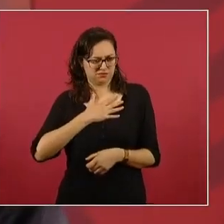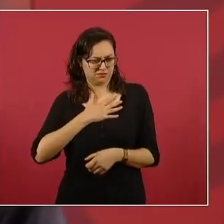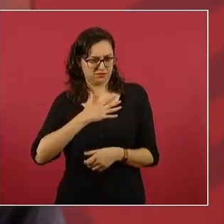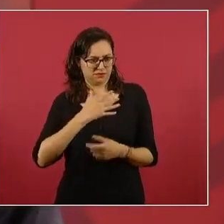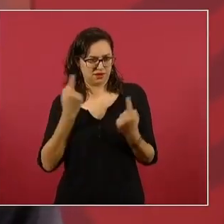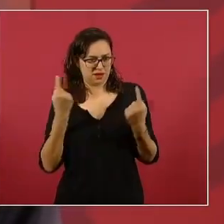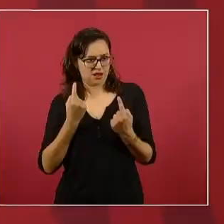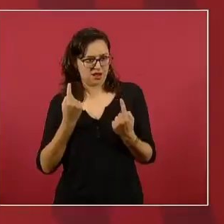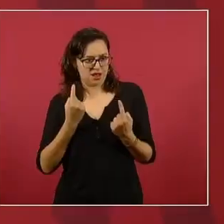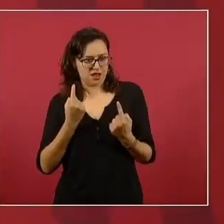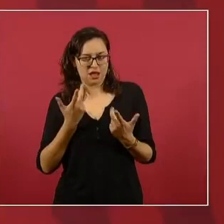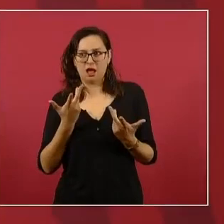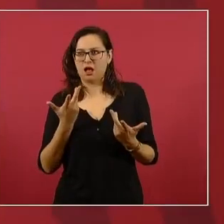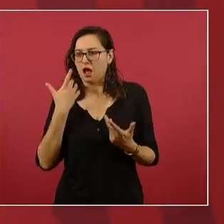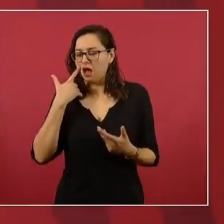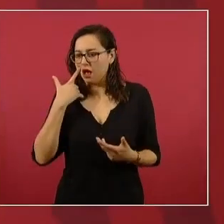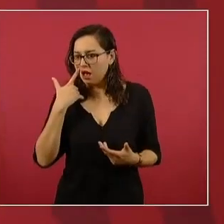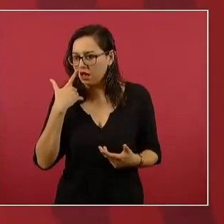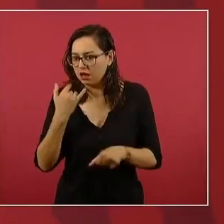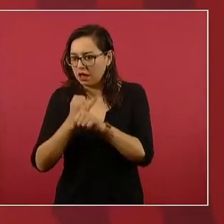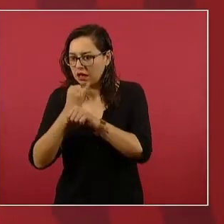pero surgió aquí.